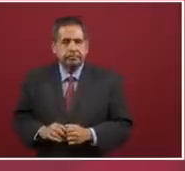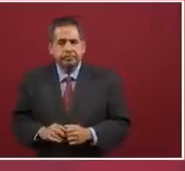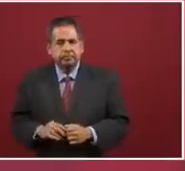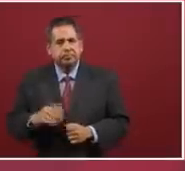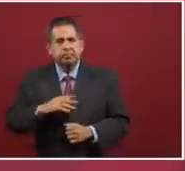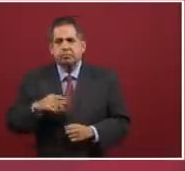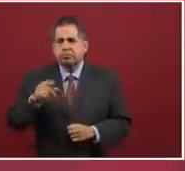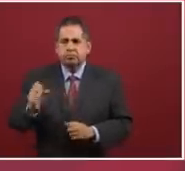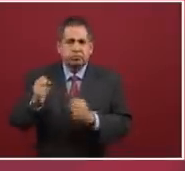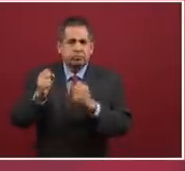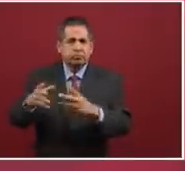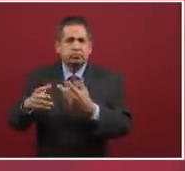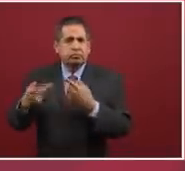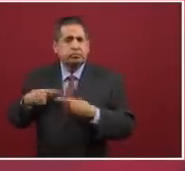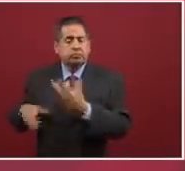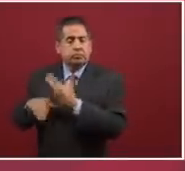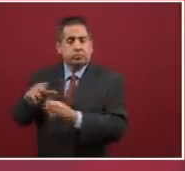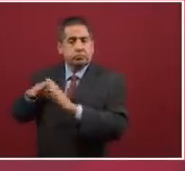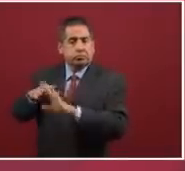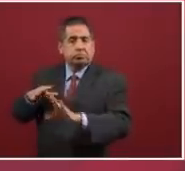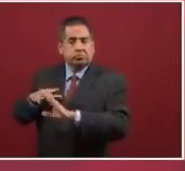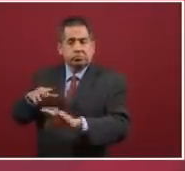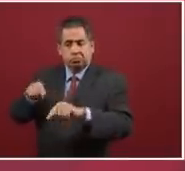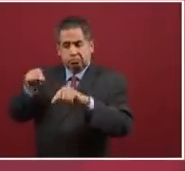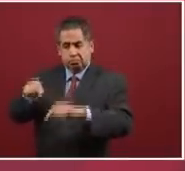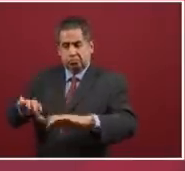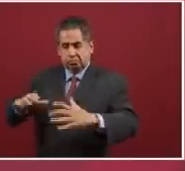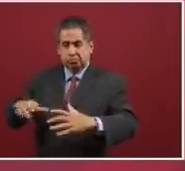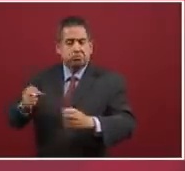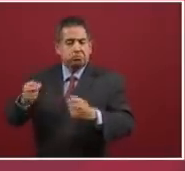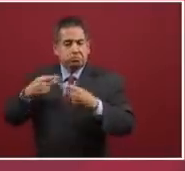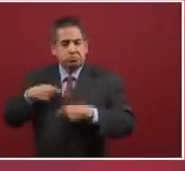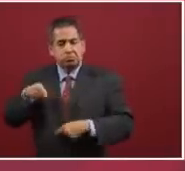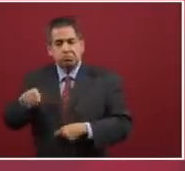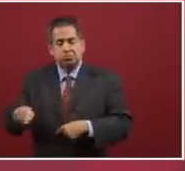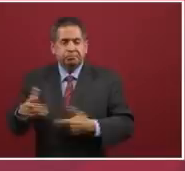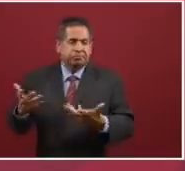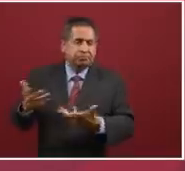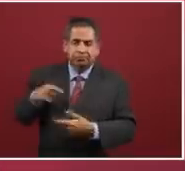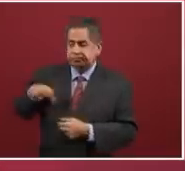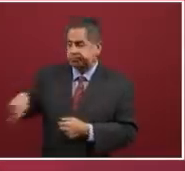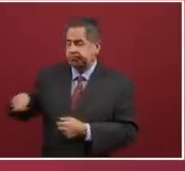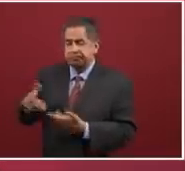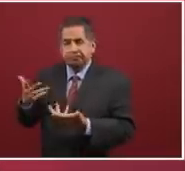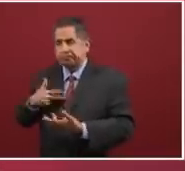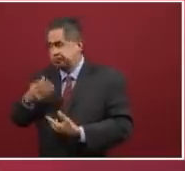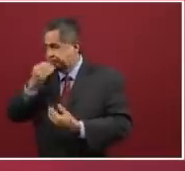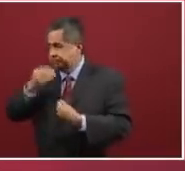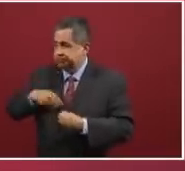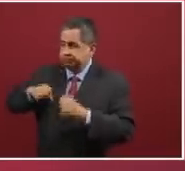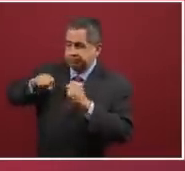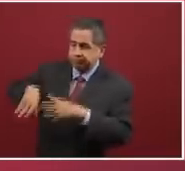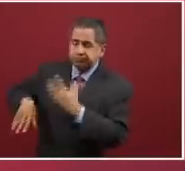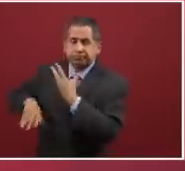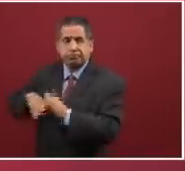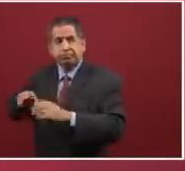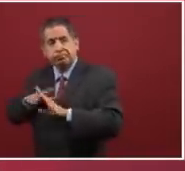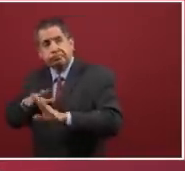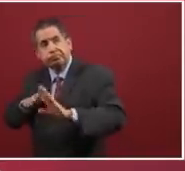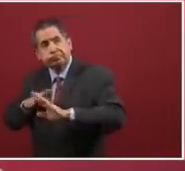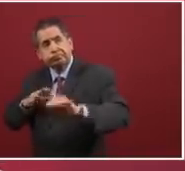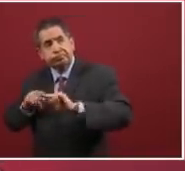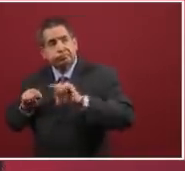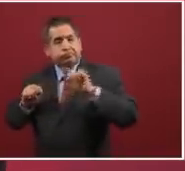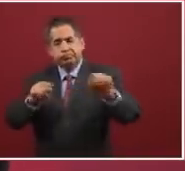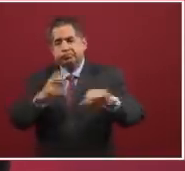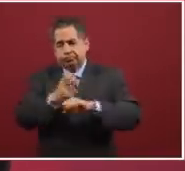hay muchos migrantes, mucha gente que ha tenido necesidad de irse a buscarse la vida a Estados Unidos.